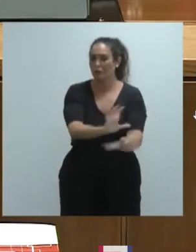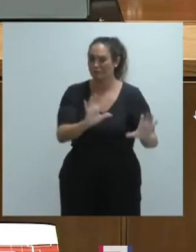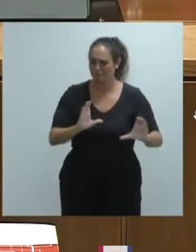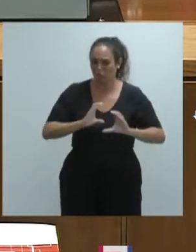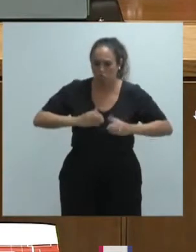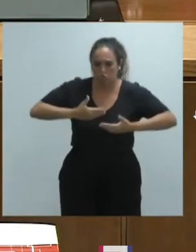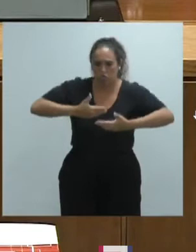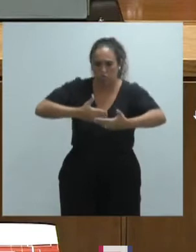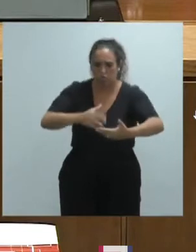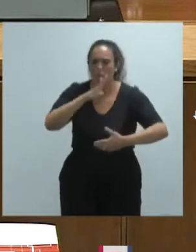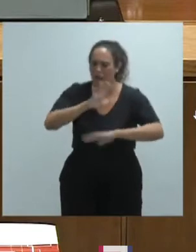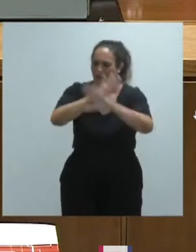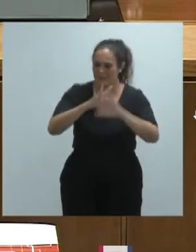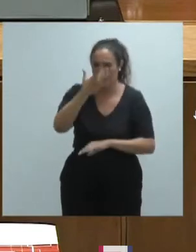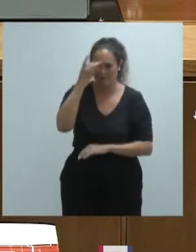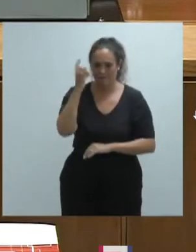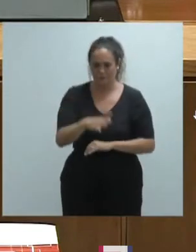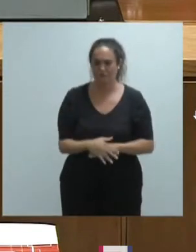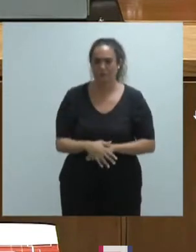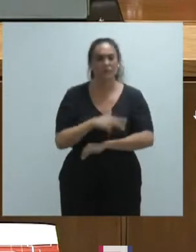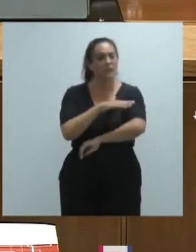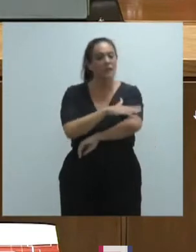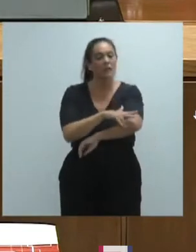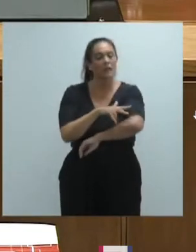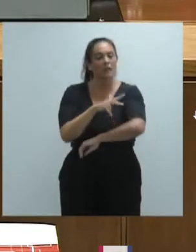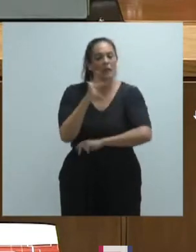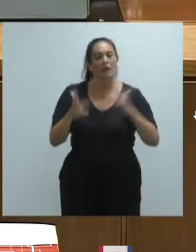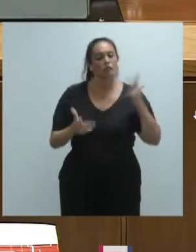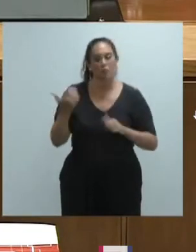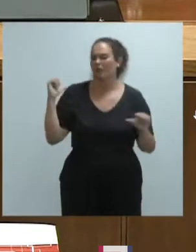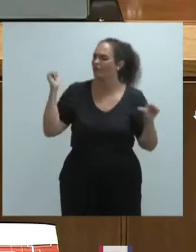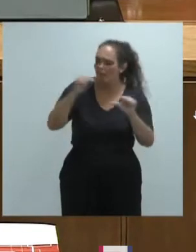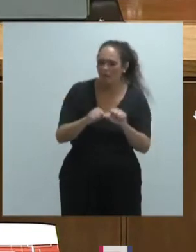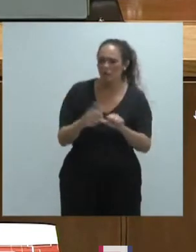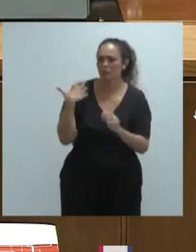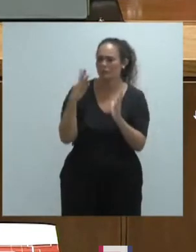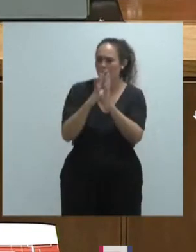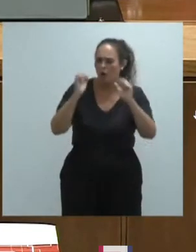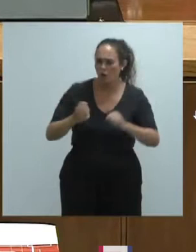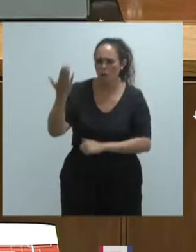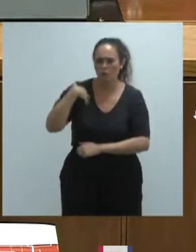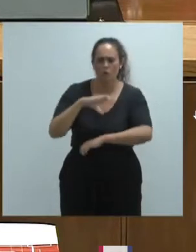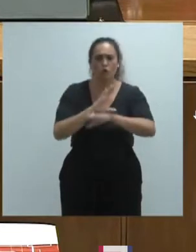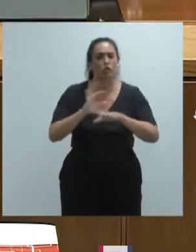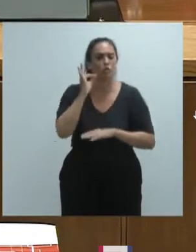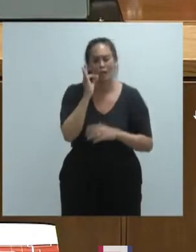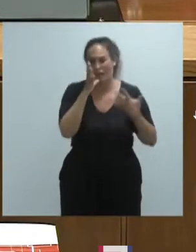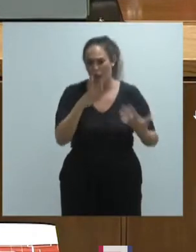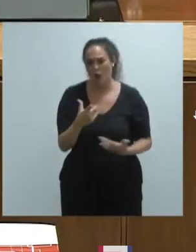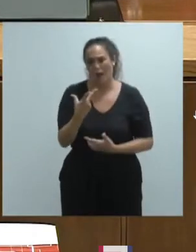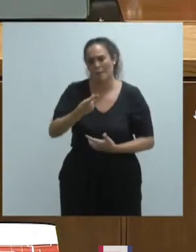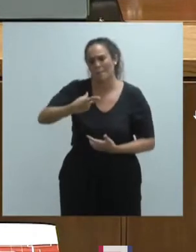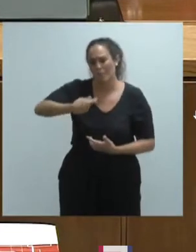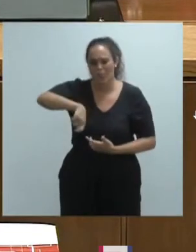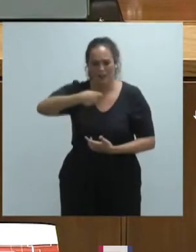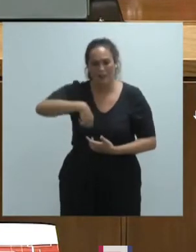euskadi ya gestionaba de forma conjunta esta materia desde hace diez años gracias al acuerdo de la entonces consejera y hoy vicelehendakari idoia mendía